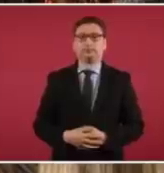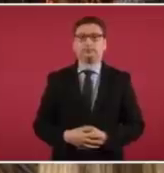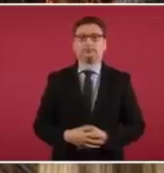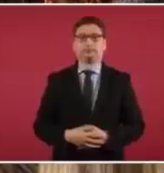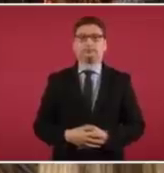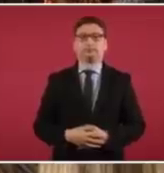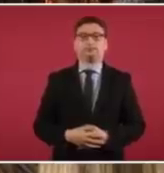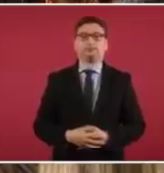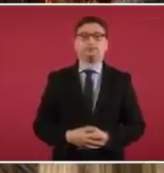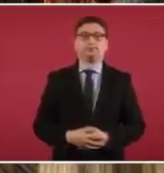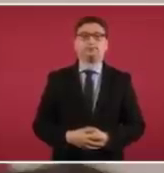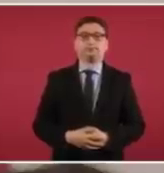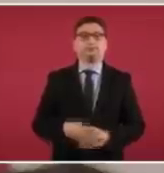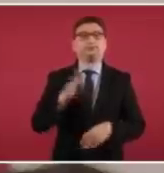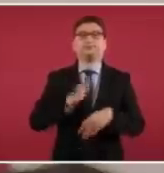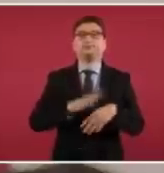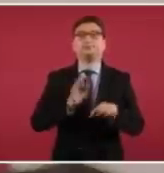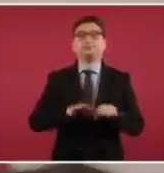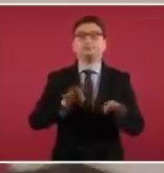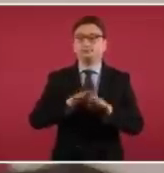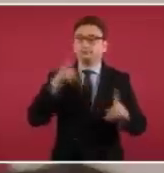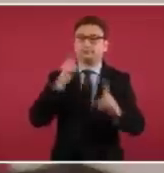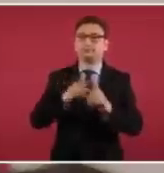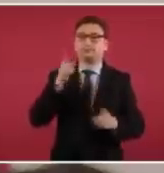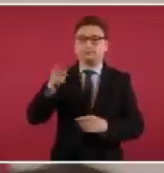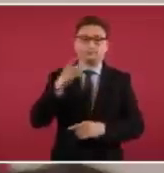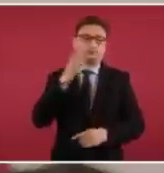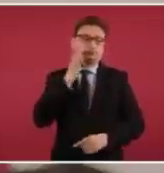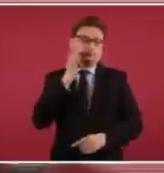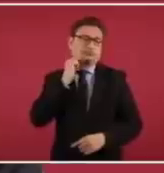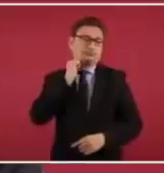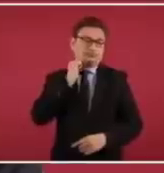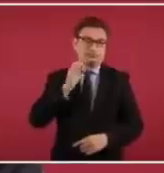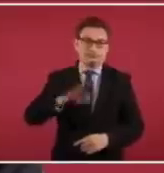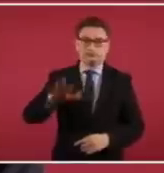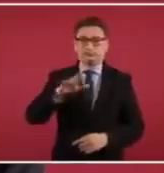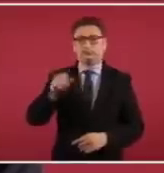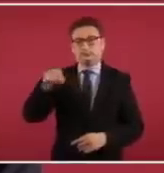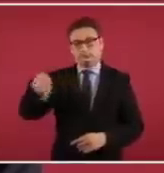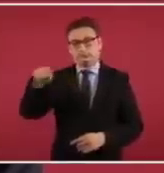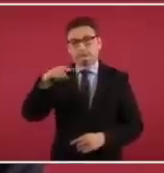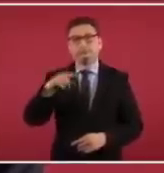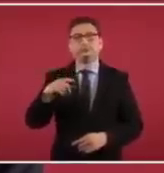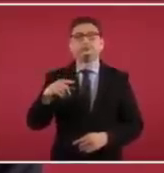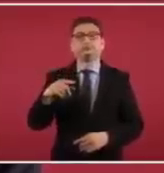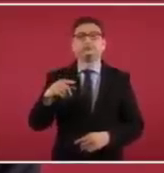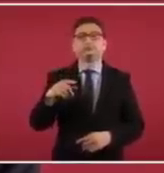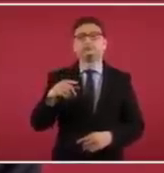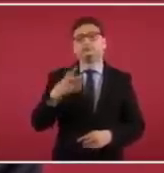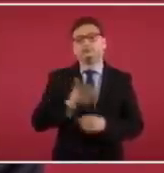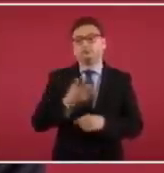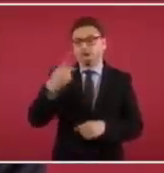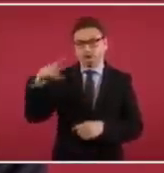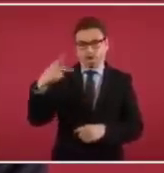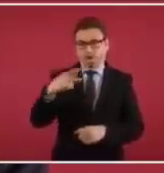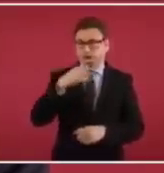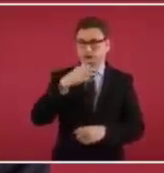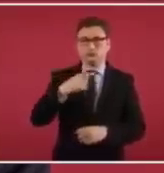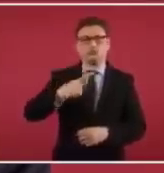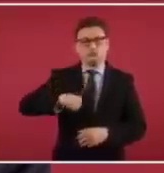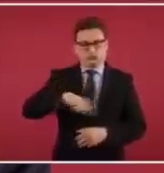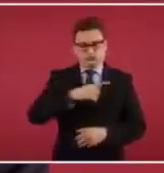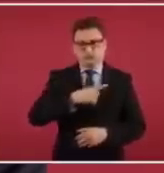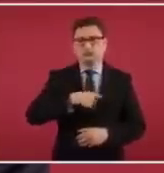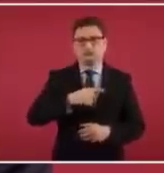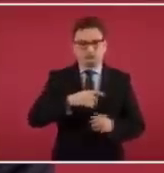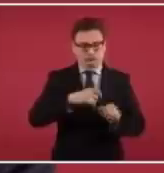especial al Congreso en Estados Unidos. Vamos a enviar un